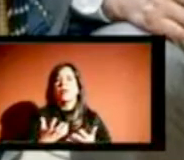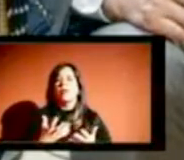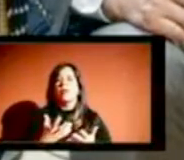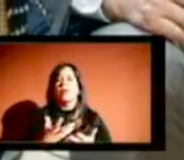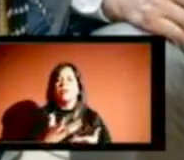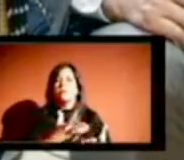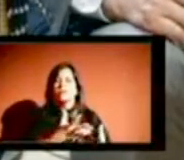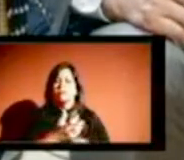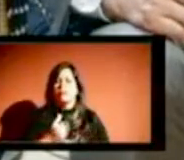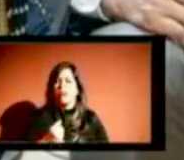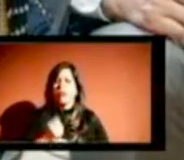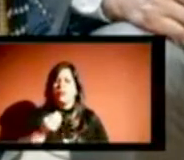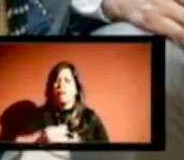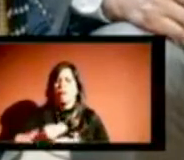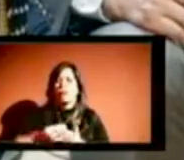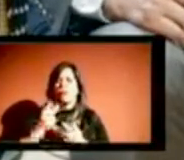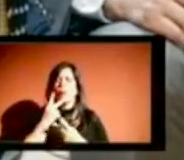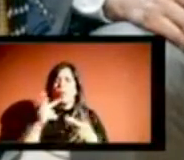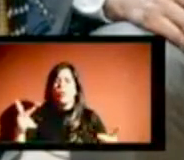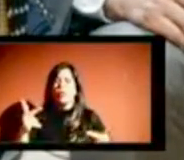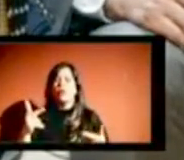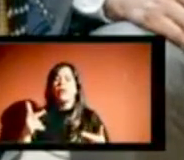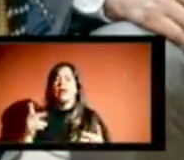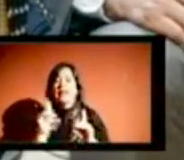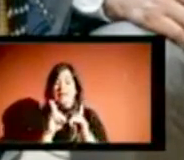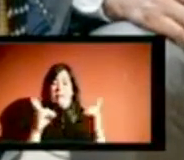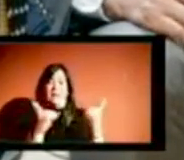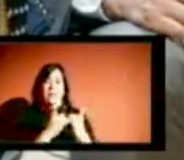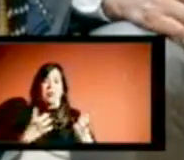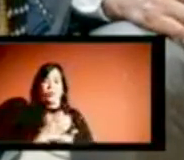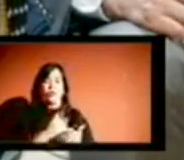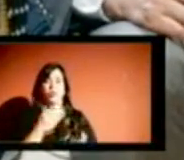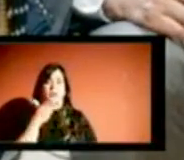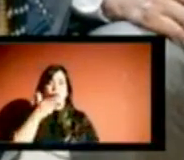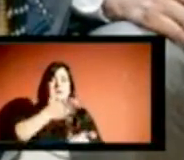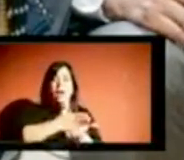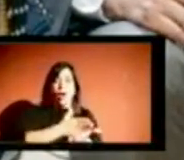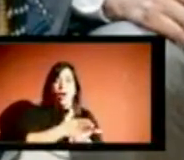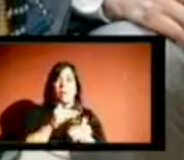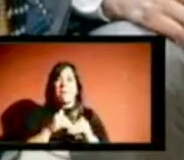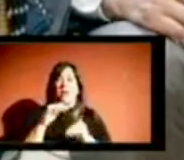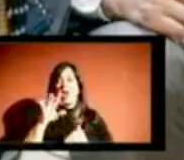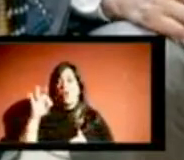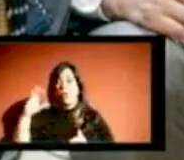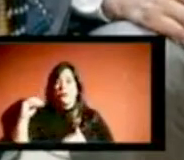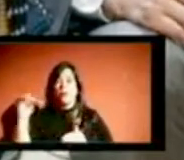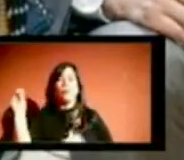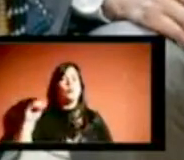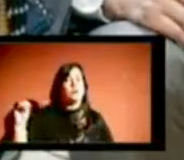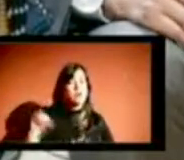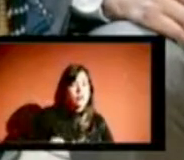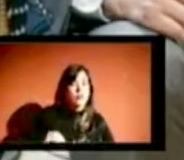públicos de una manera ilegal, y el Departamento de Hacienda pudo detener más del 90%